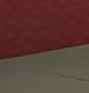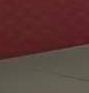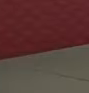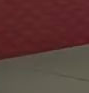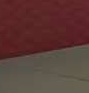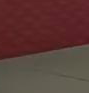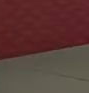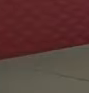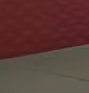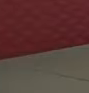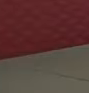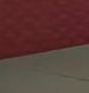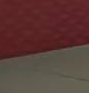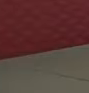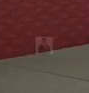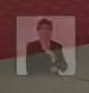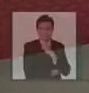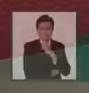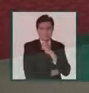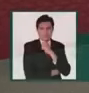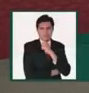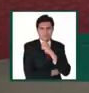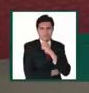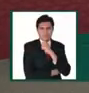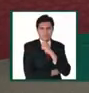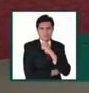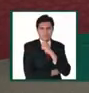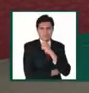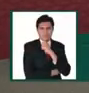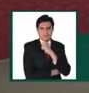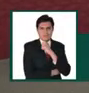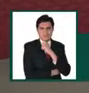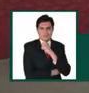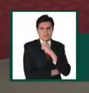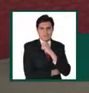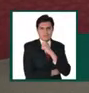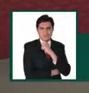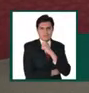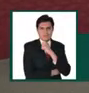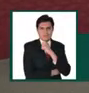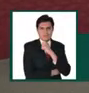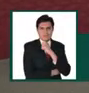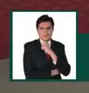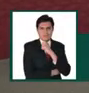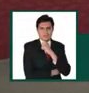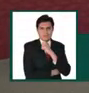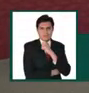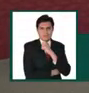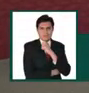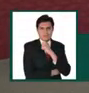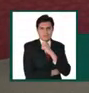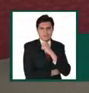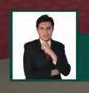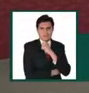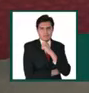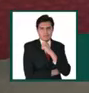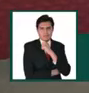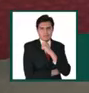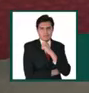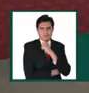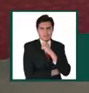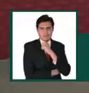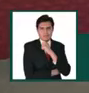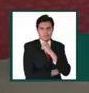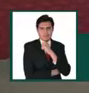Desde su punto de vista, doctora, ¿es posible que ya el programa de alimentos calientes quede para este año, en este ciclo escolar?